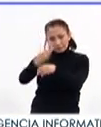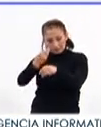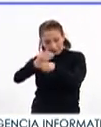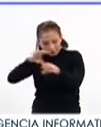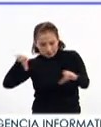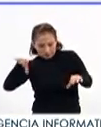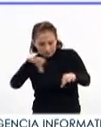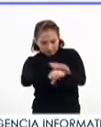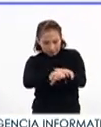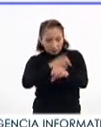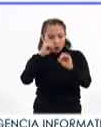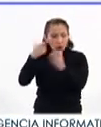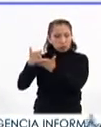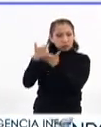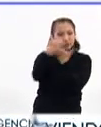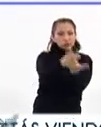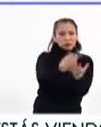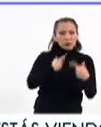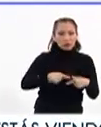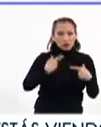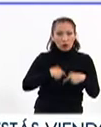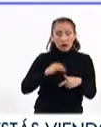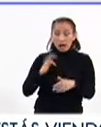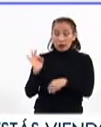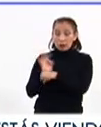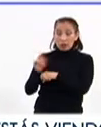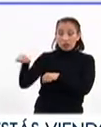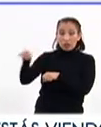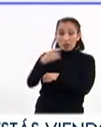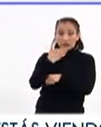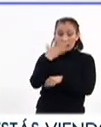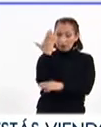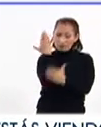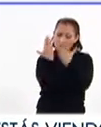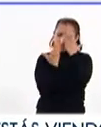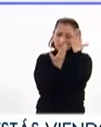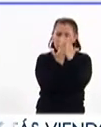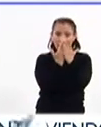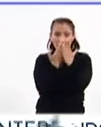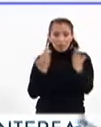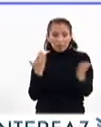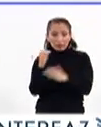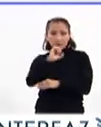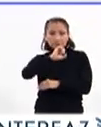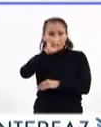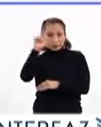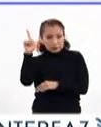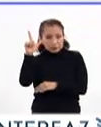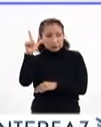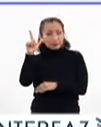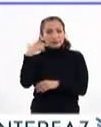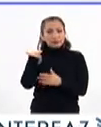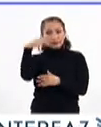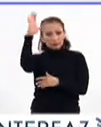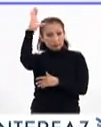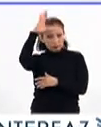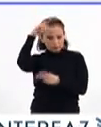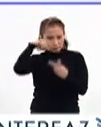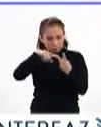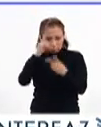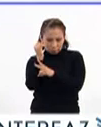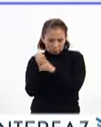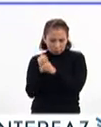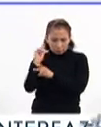adaptar órtesis o prótesis, respaldados por una sólida formación profesional,